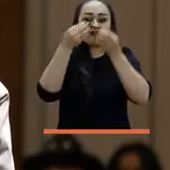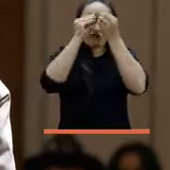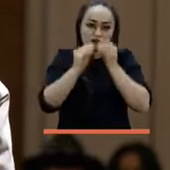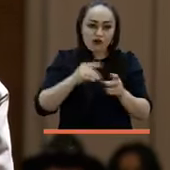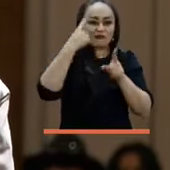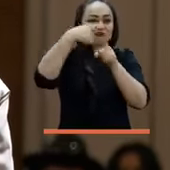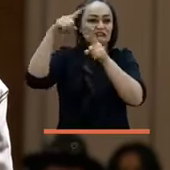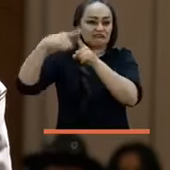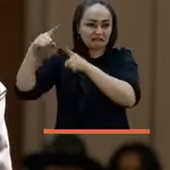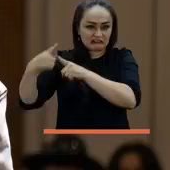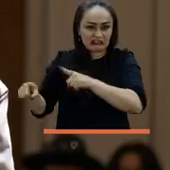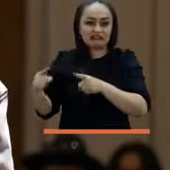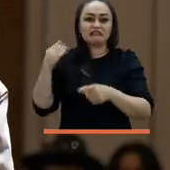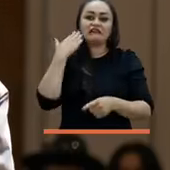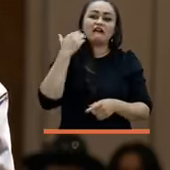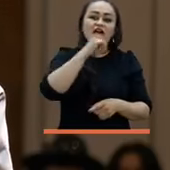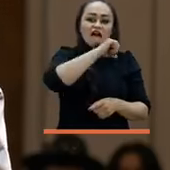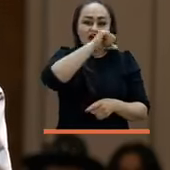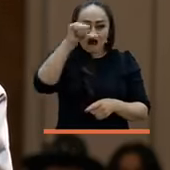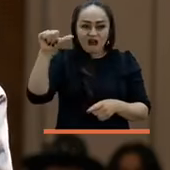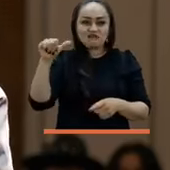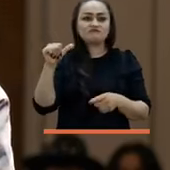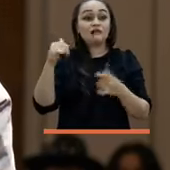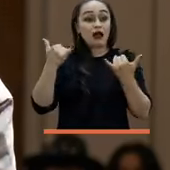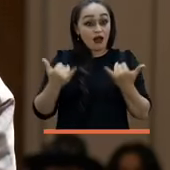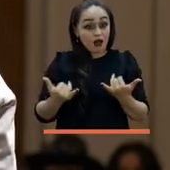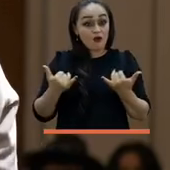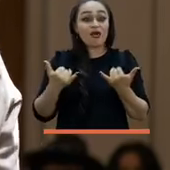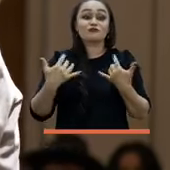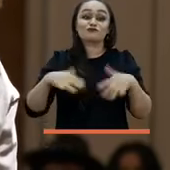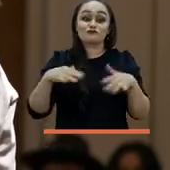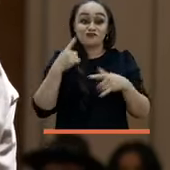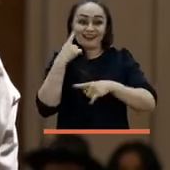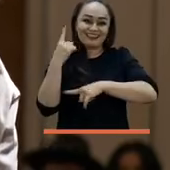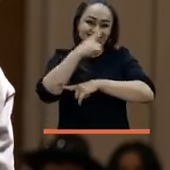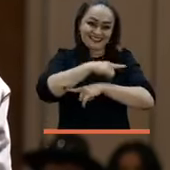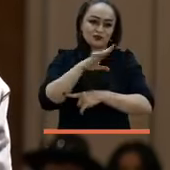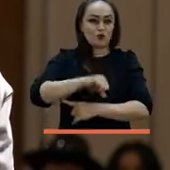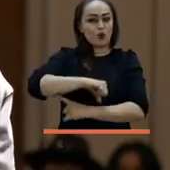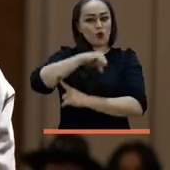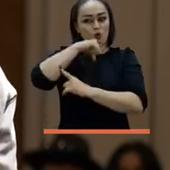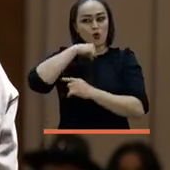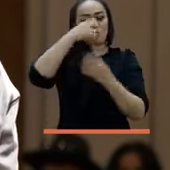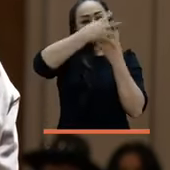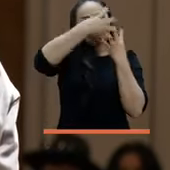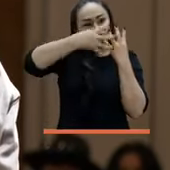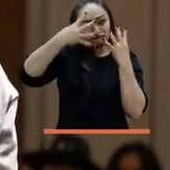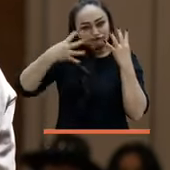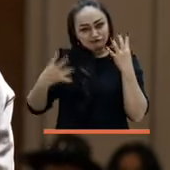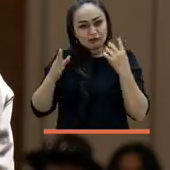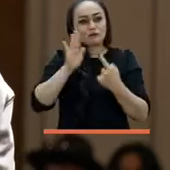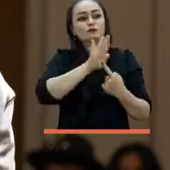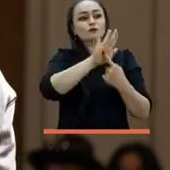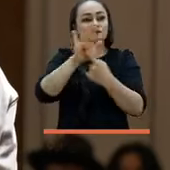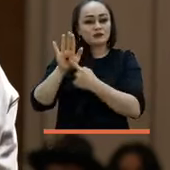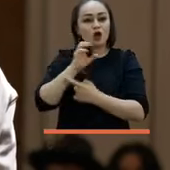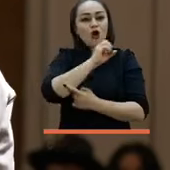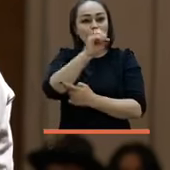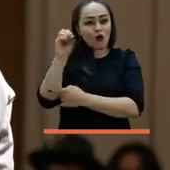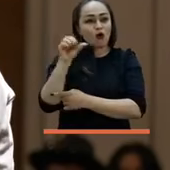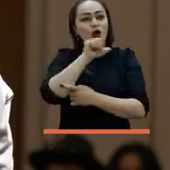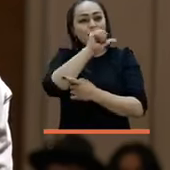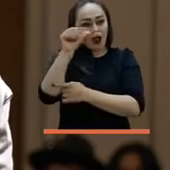gran celebración también a propósito pues del día del orgullo lgtb y justamente dándole voz y visibilidad a esas empleadas y empleados